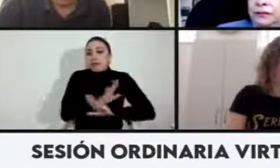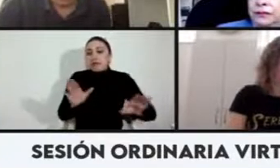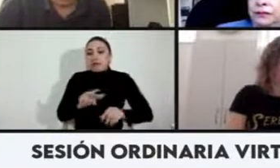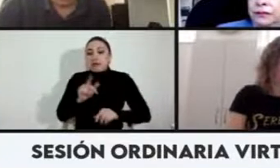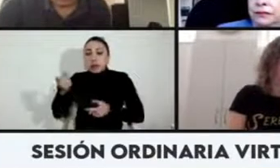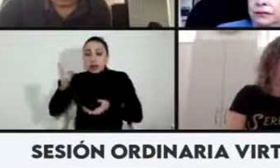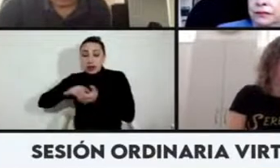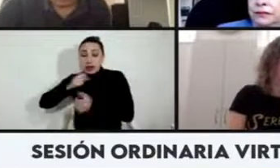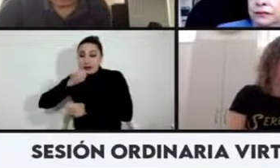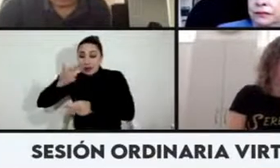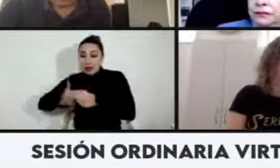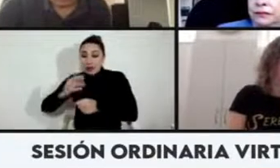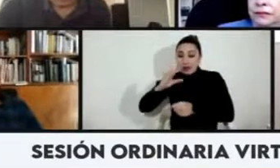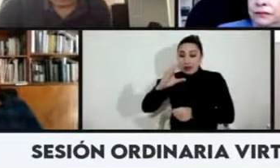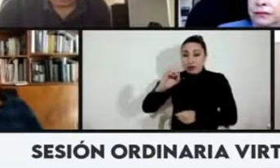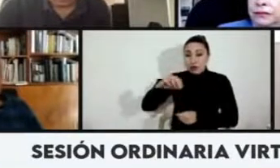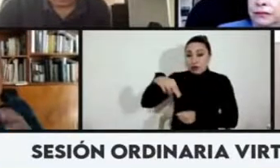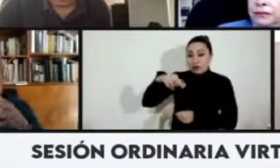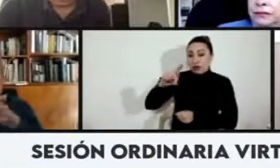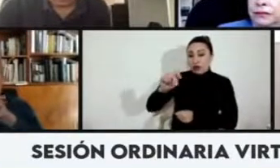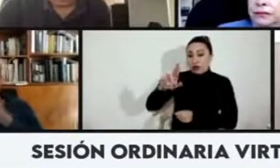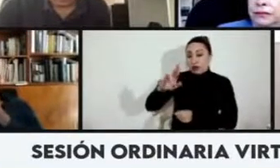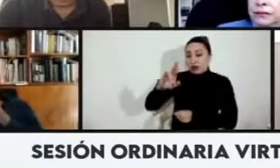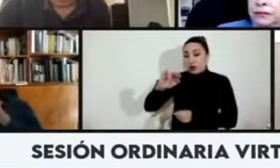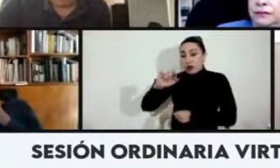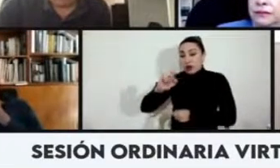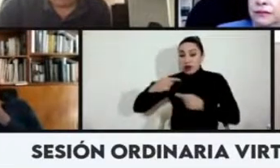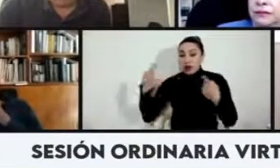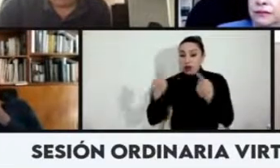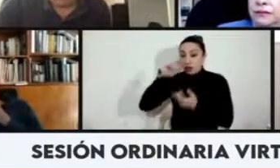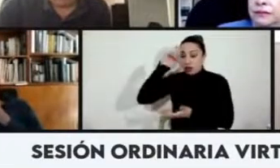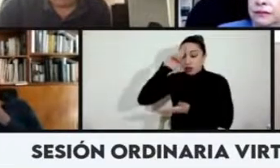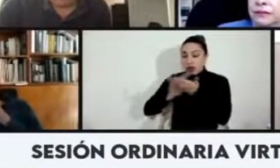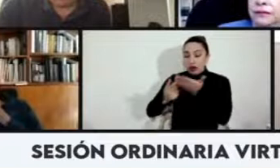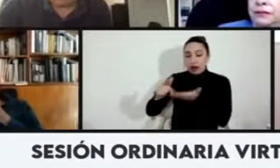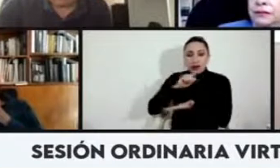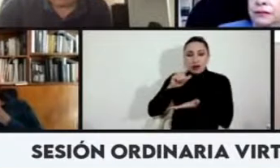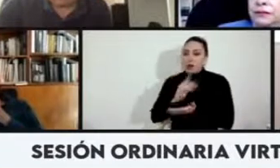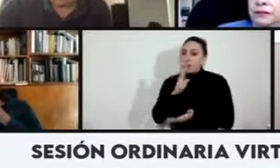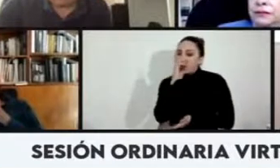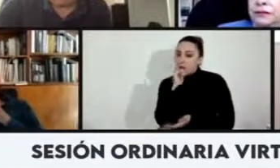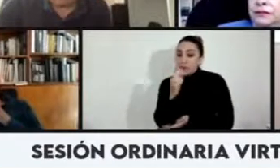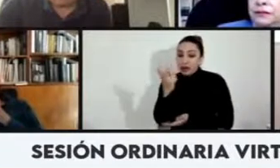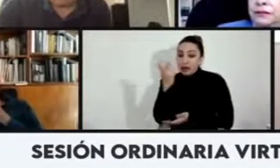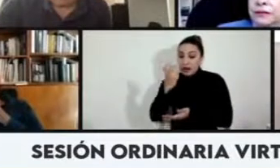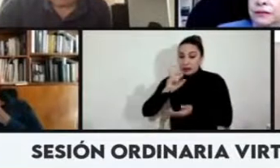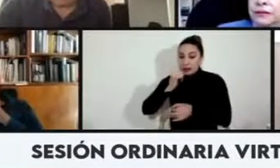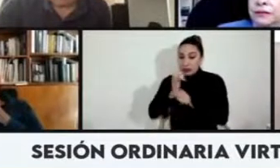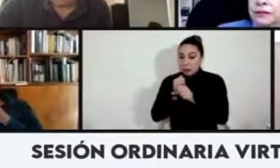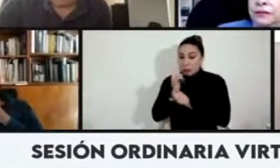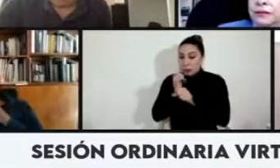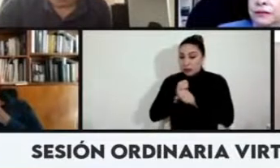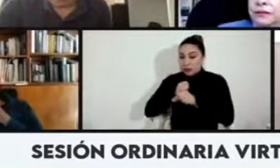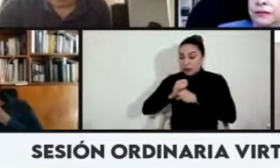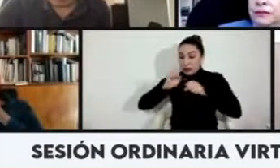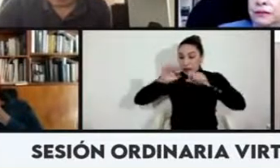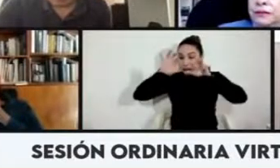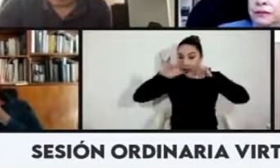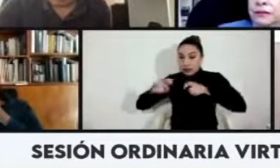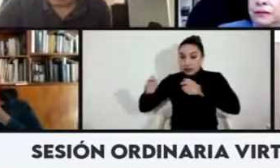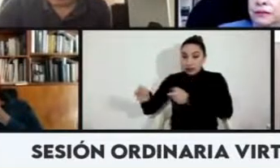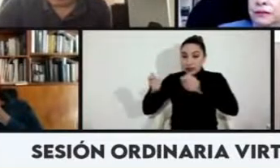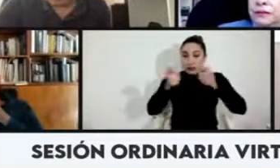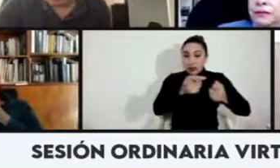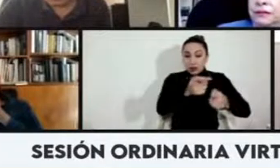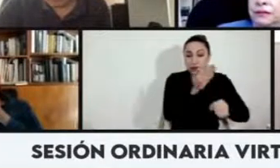de la Contraloría, violar la ley. Y no le van a conceder esta petición que de una manera lo